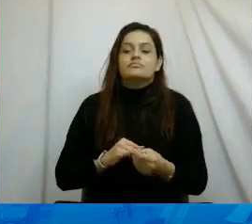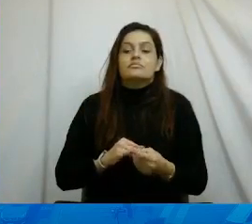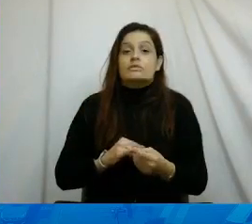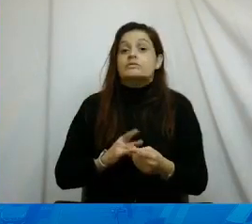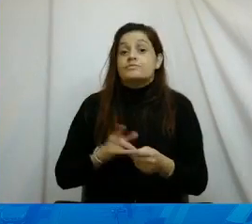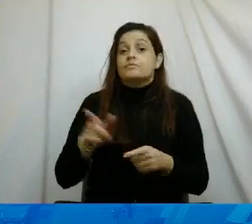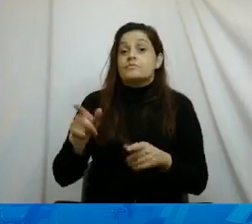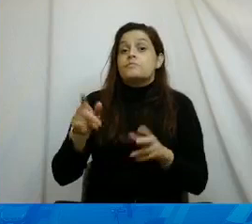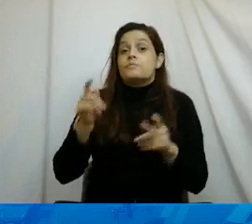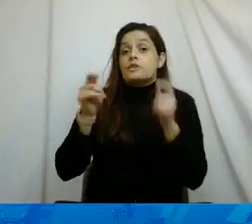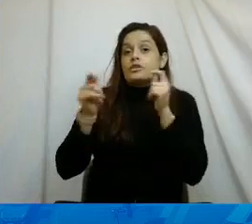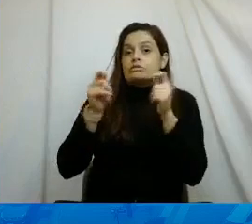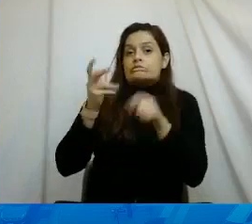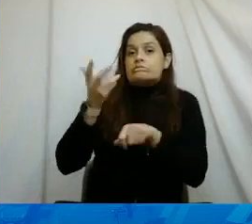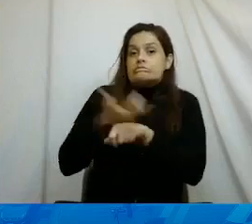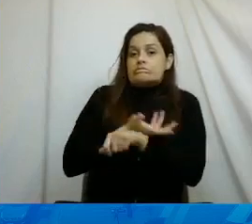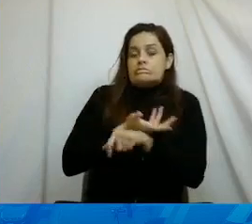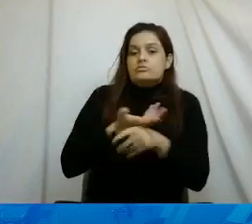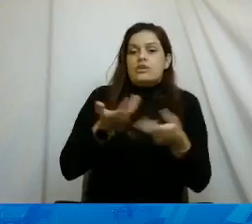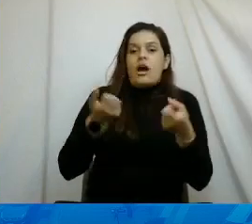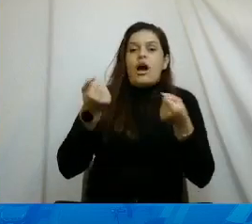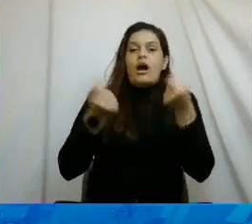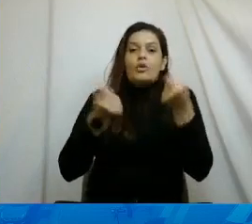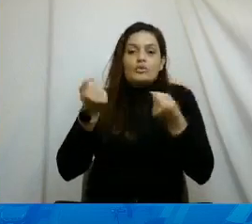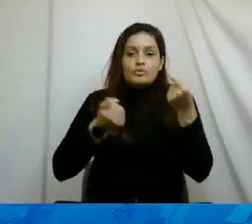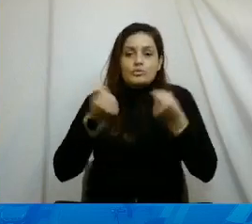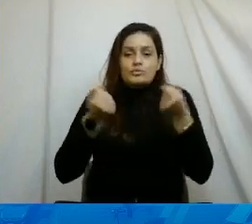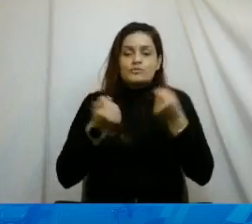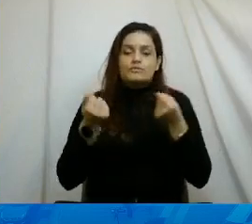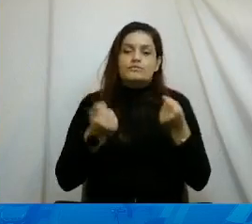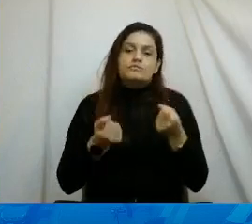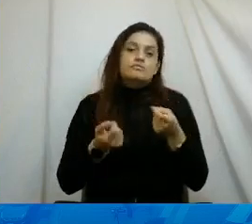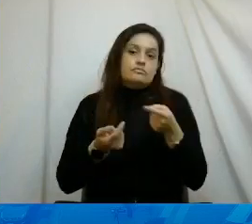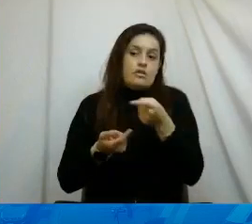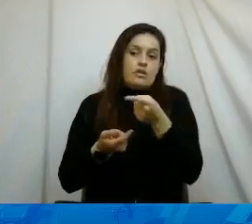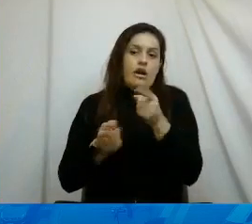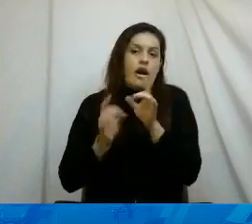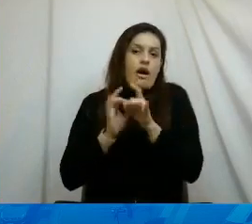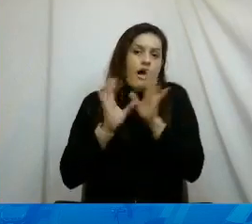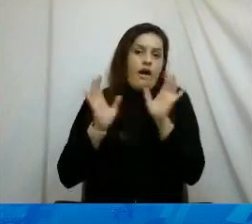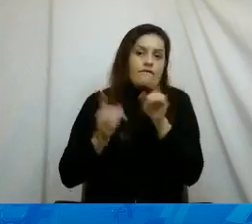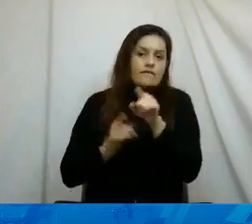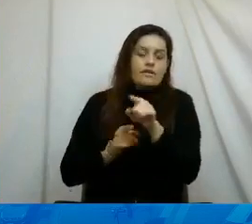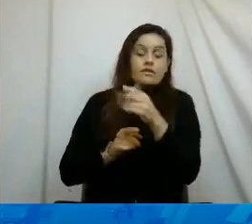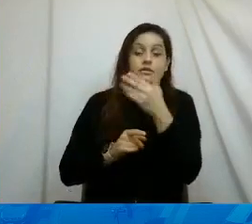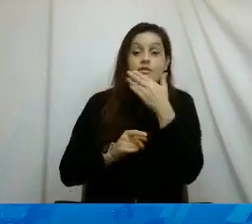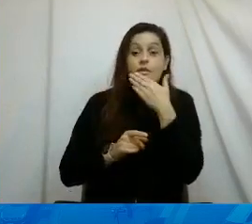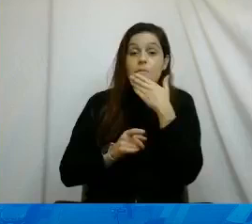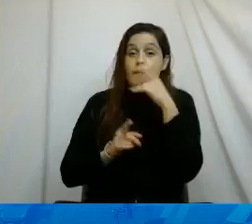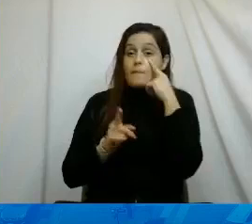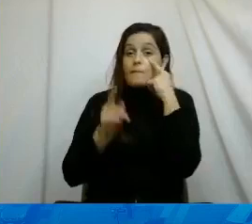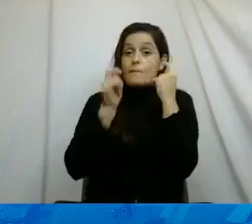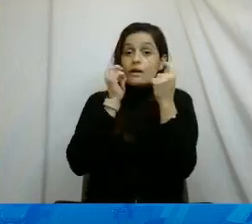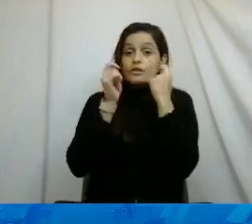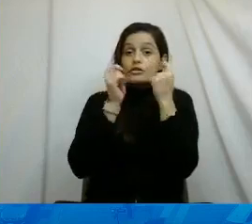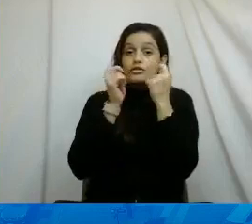perjuicio material a sus vehículos, lo cual no es menor, pero también con grave riesgo para la integridad física de las